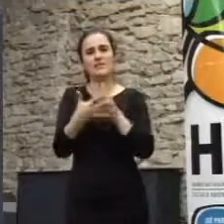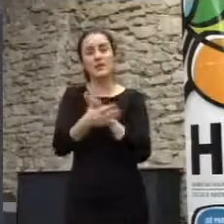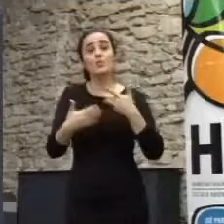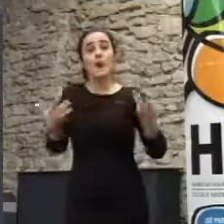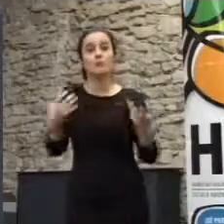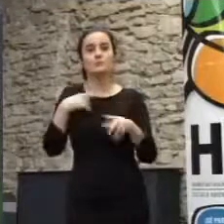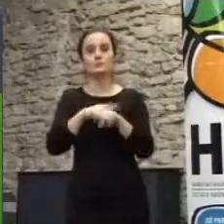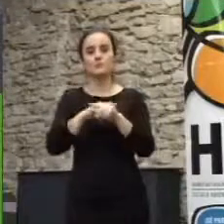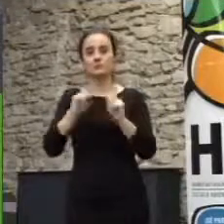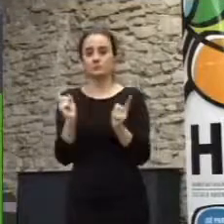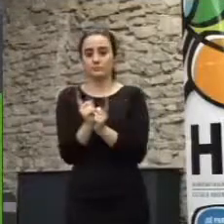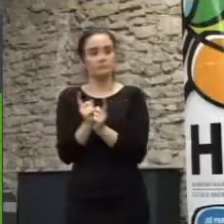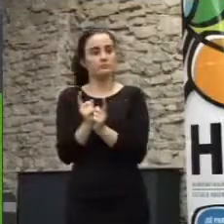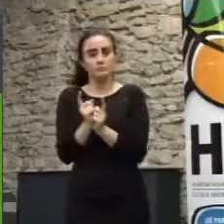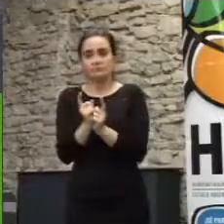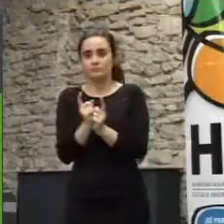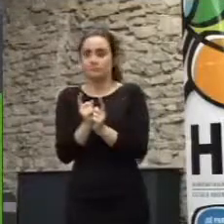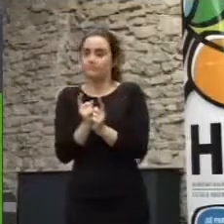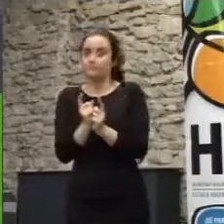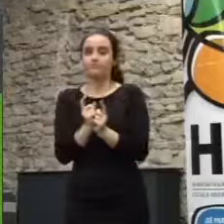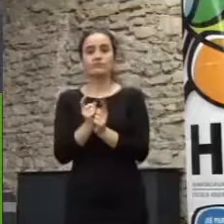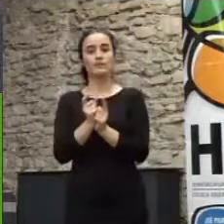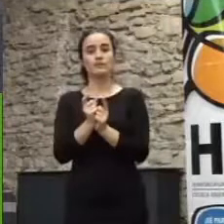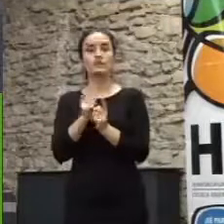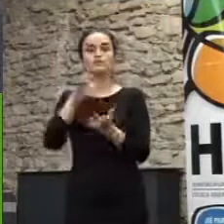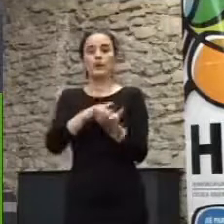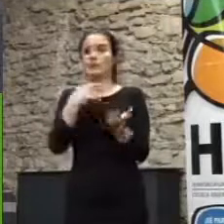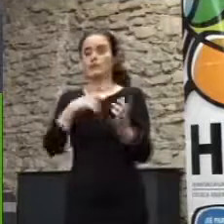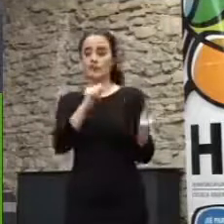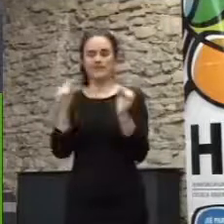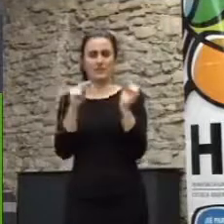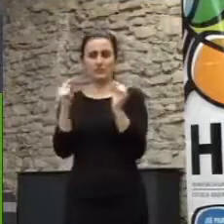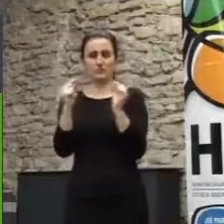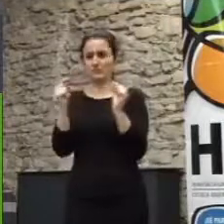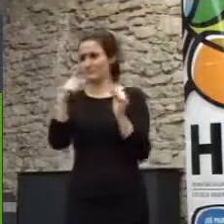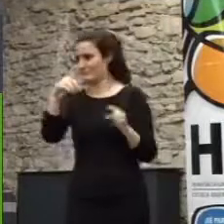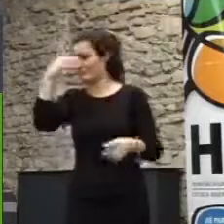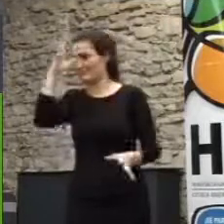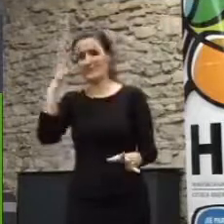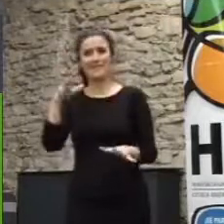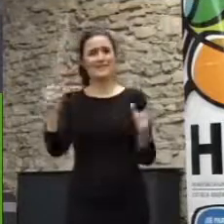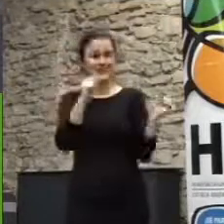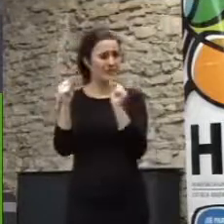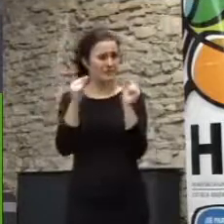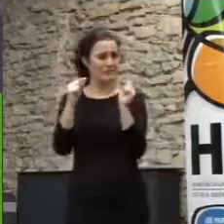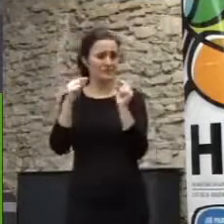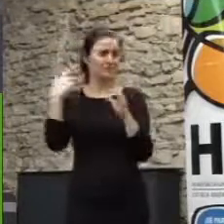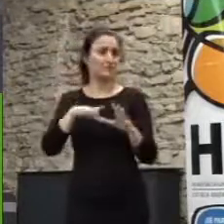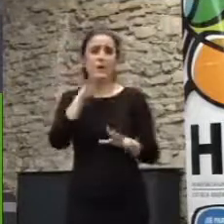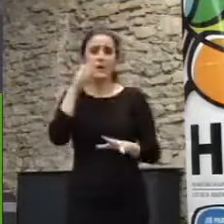limitado, ahí entra pues la discusión. No os podéis imaginar las discusiones que tenemos, porque esto no es